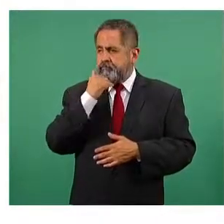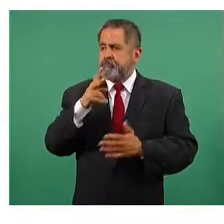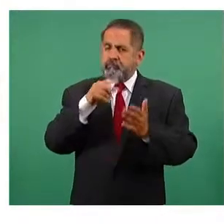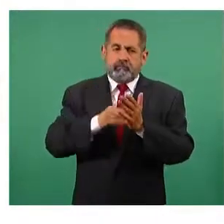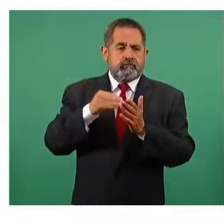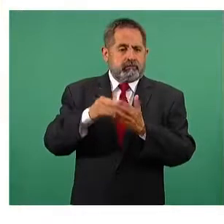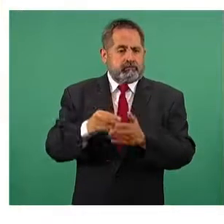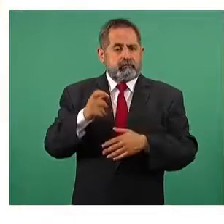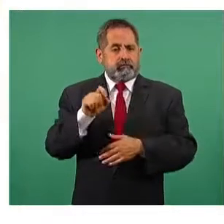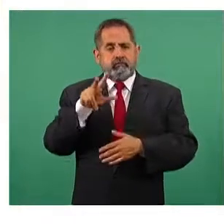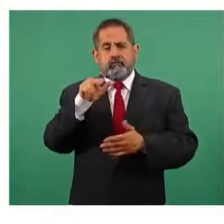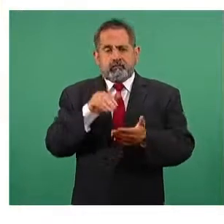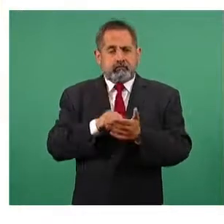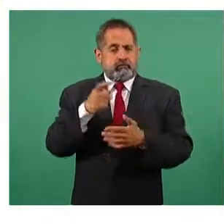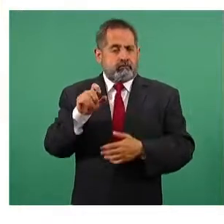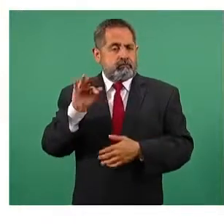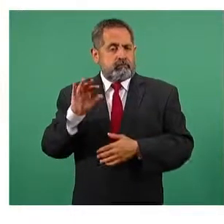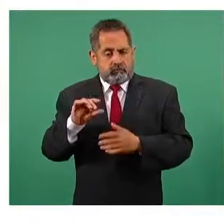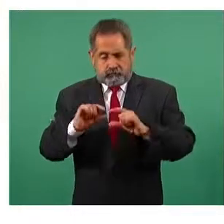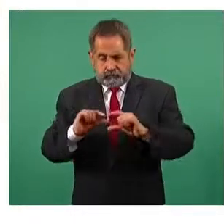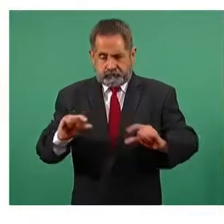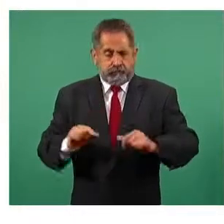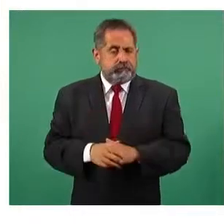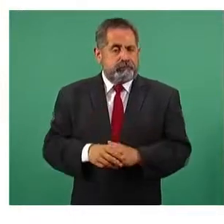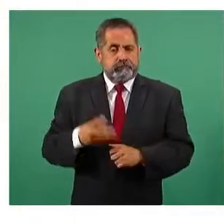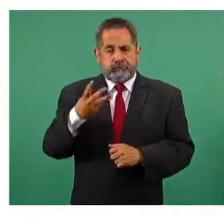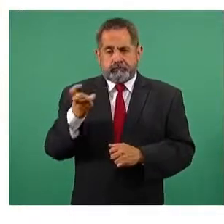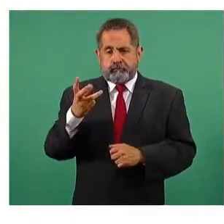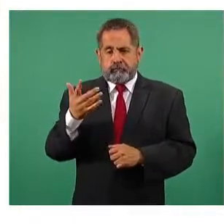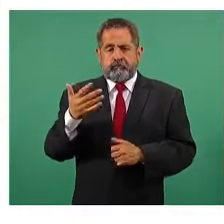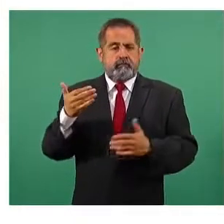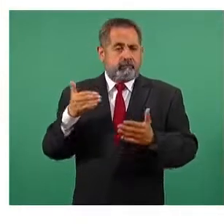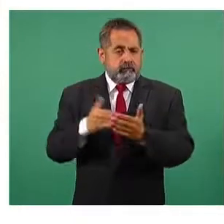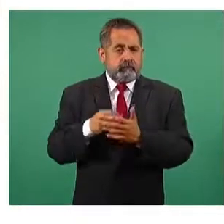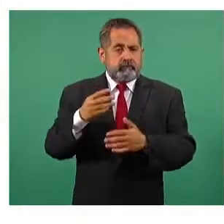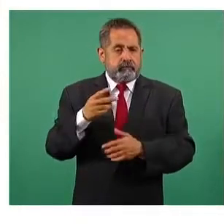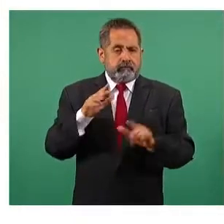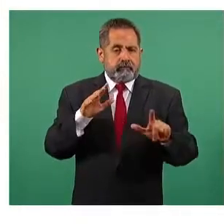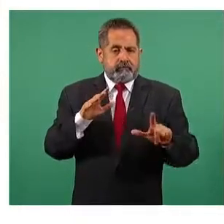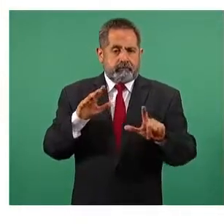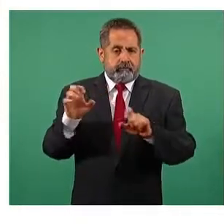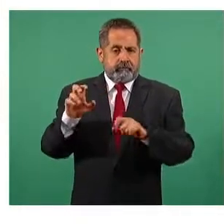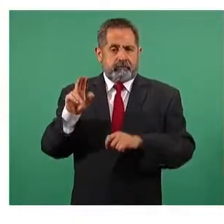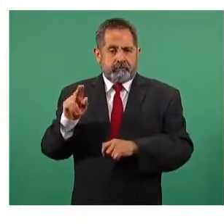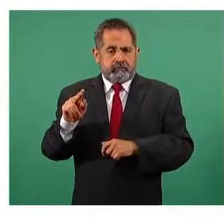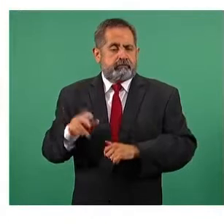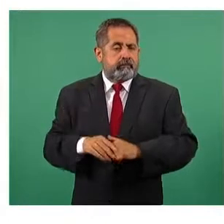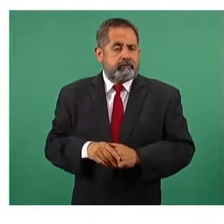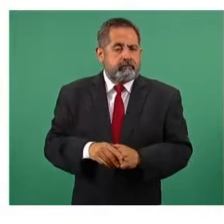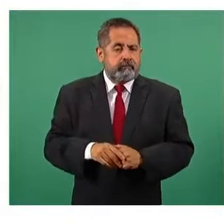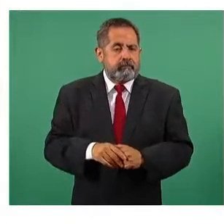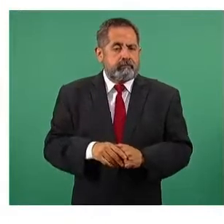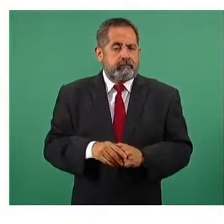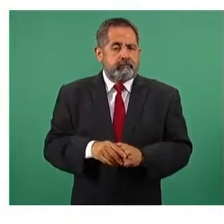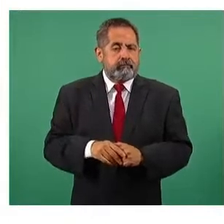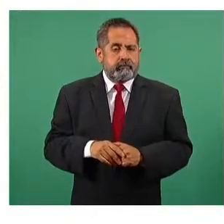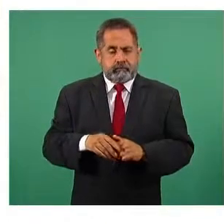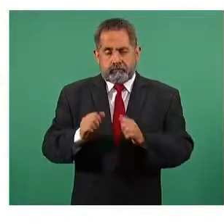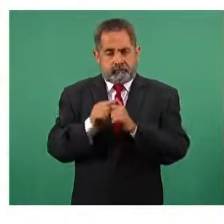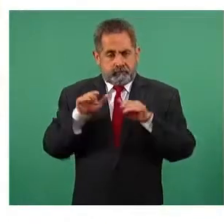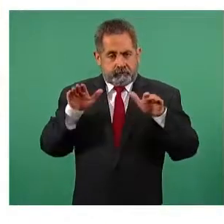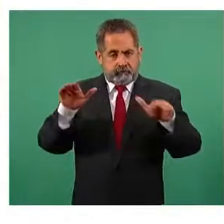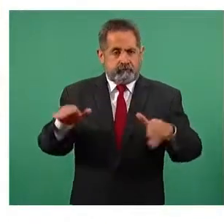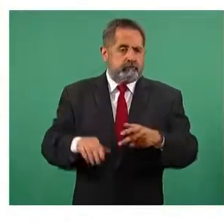2.028.140 dosis, 353.700 80 por vía